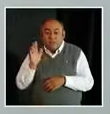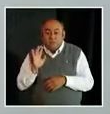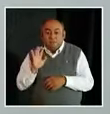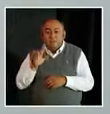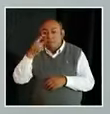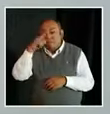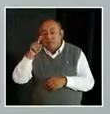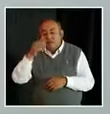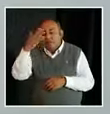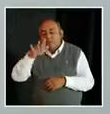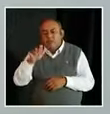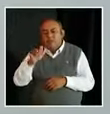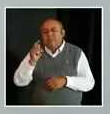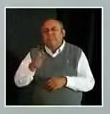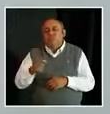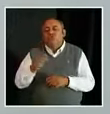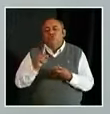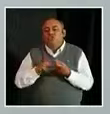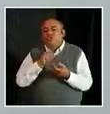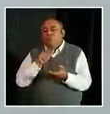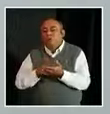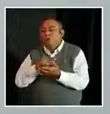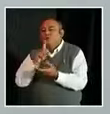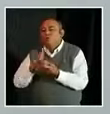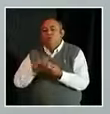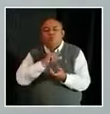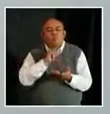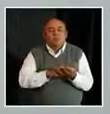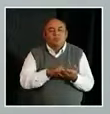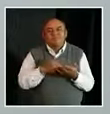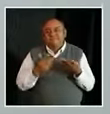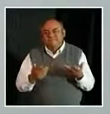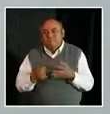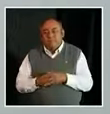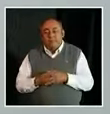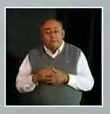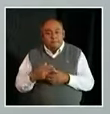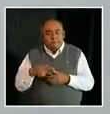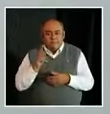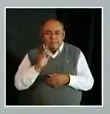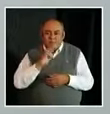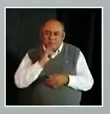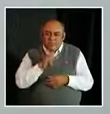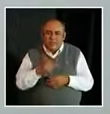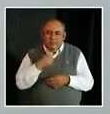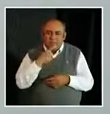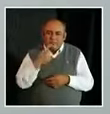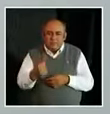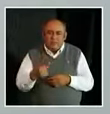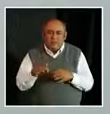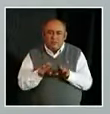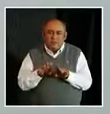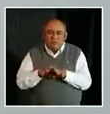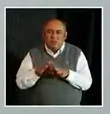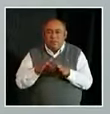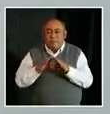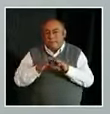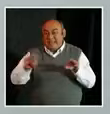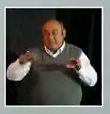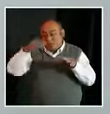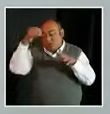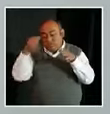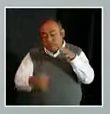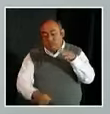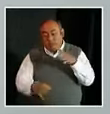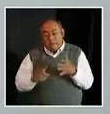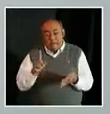técnicamente óptimas para perforar. Pero estás hablando de que es algo que está a 1000 metros de profundidad, o sea, no,